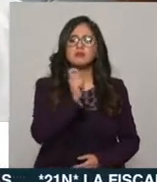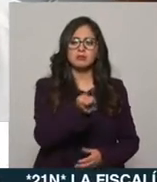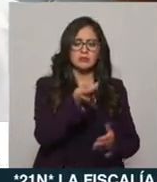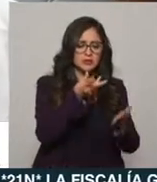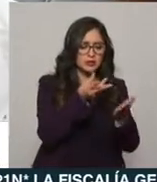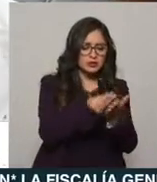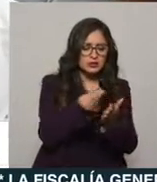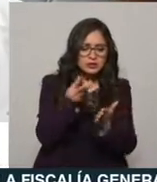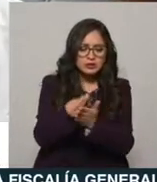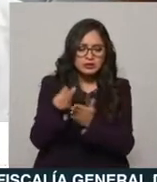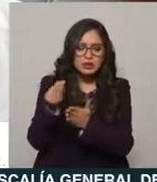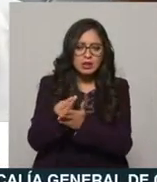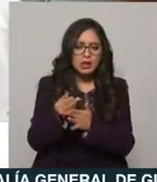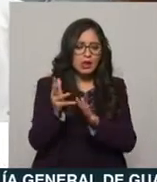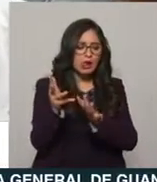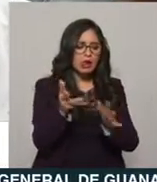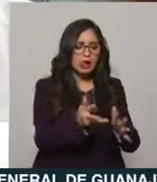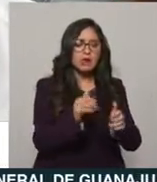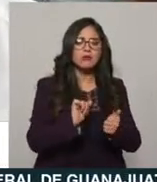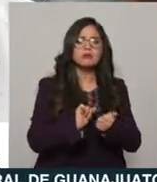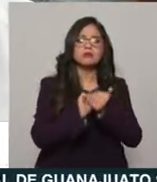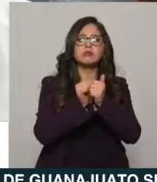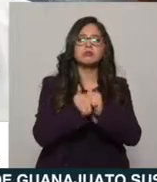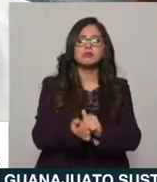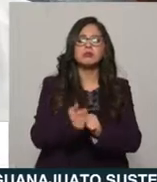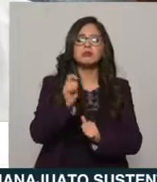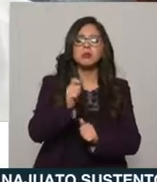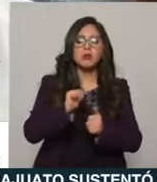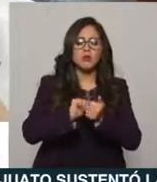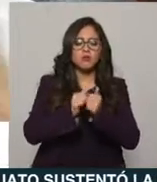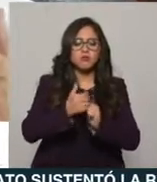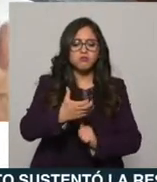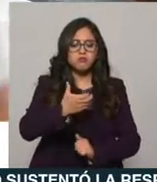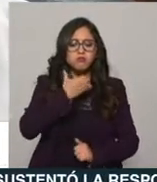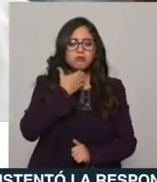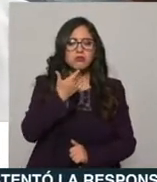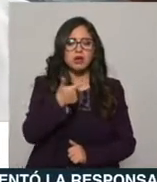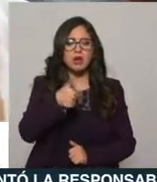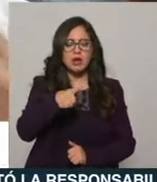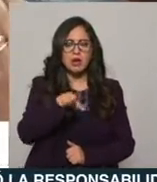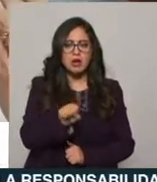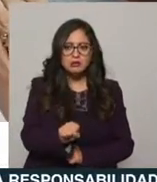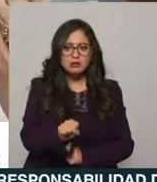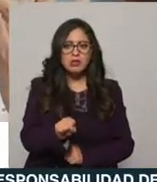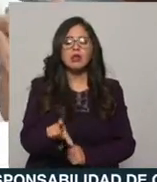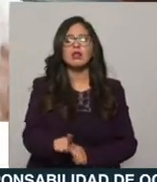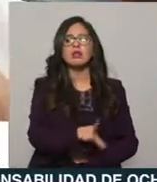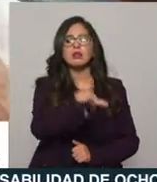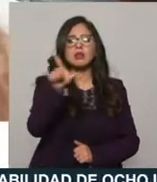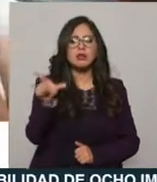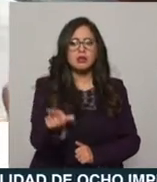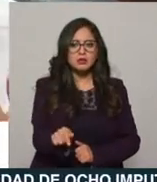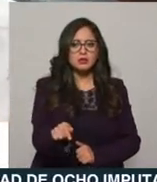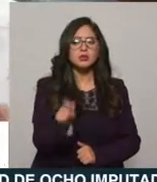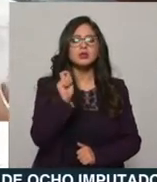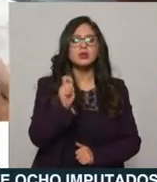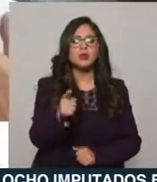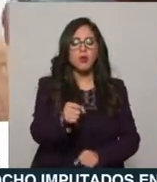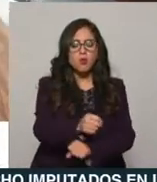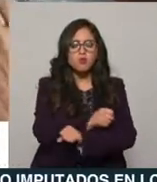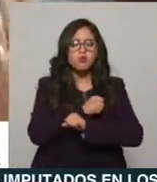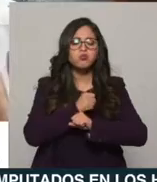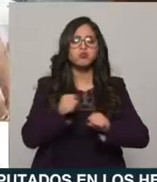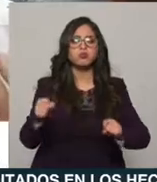allí, quedan sueltos, lo que provoca después acumulación de gas y posteriormente también, te digo, flamazos